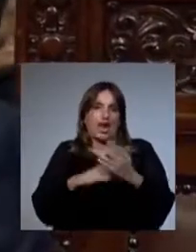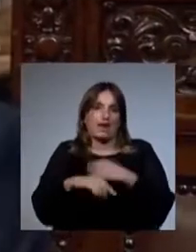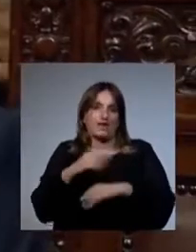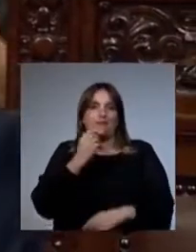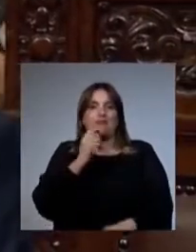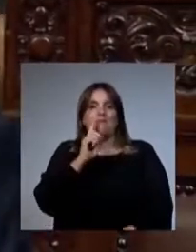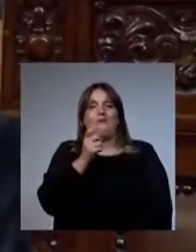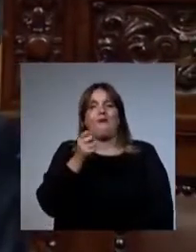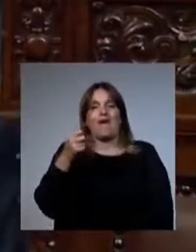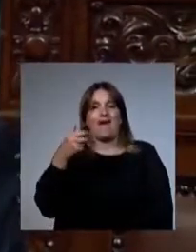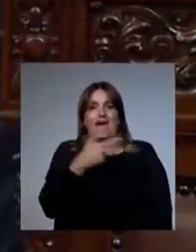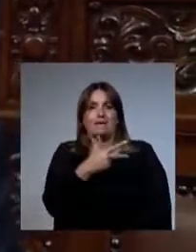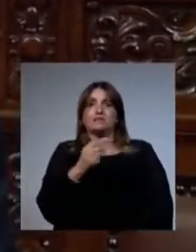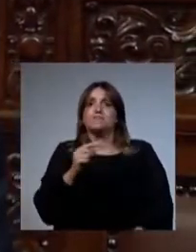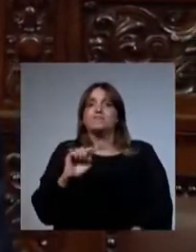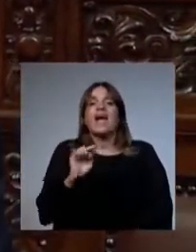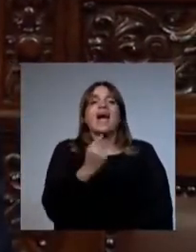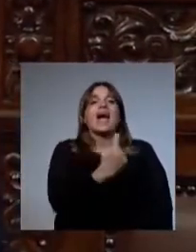A todos y cada uno de ellos,